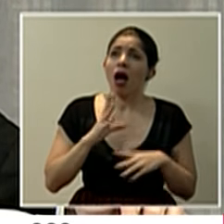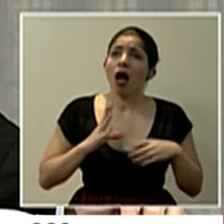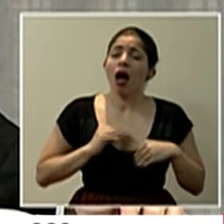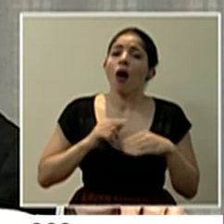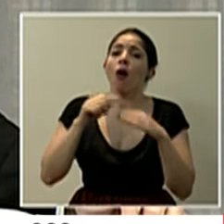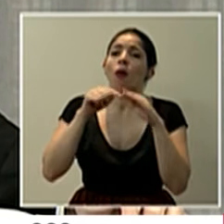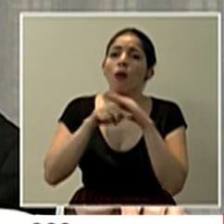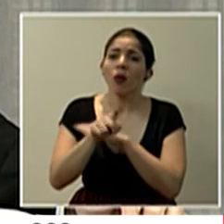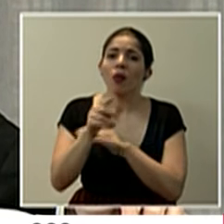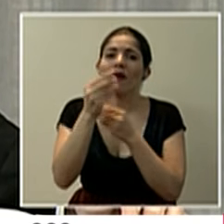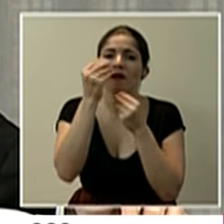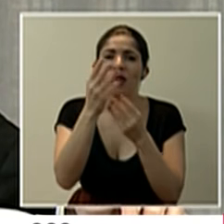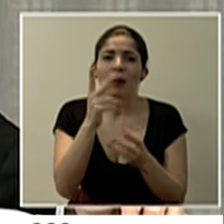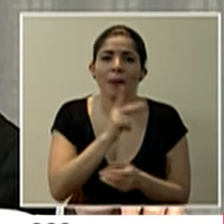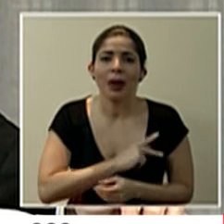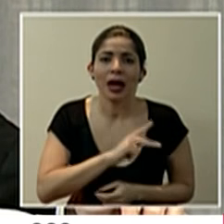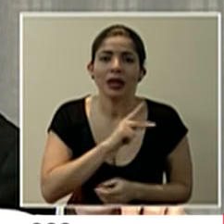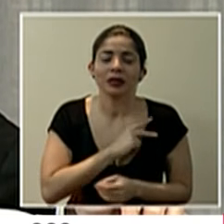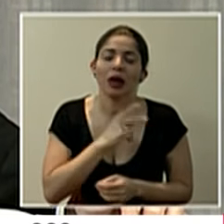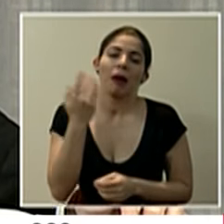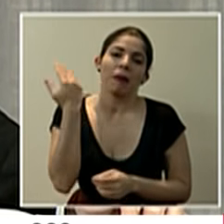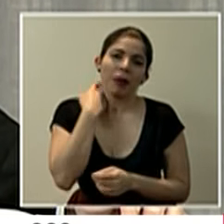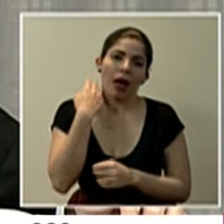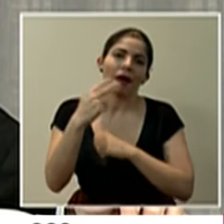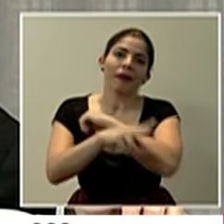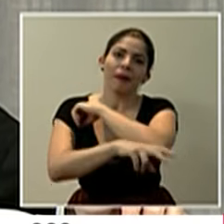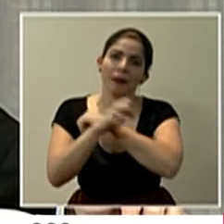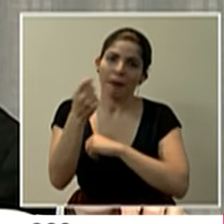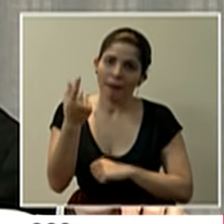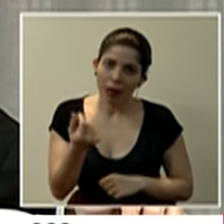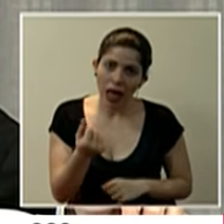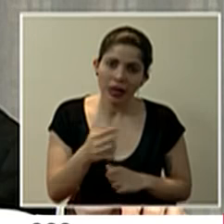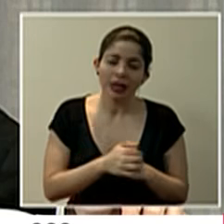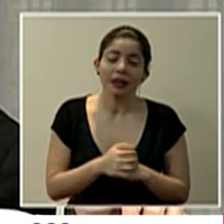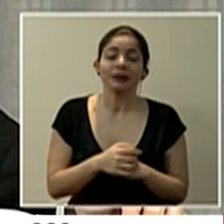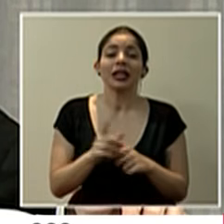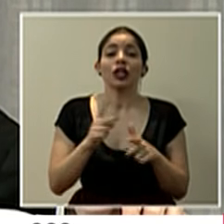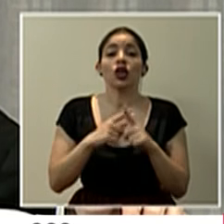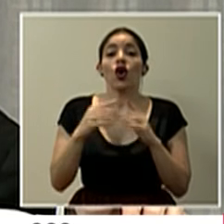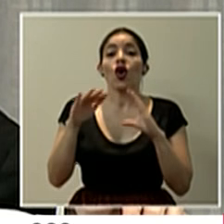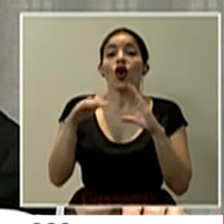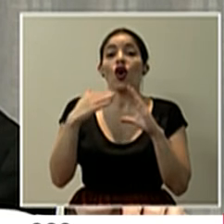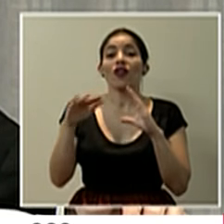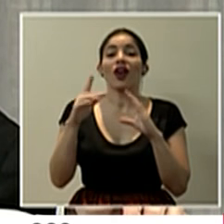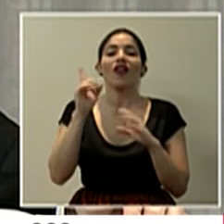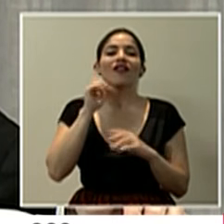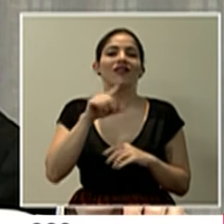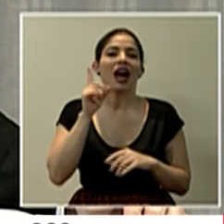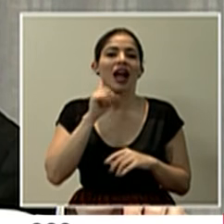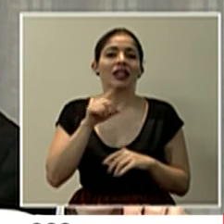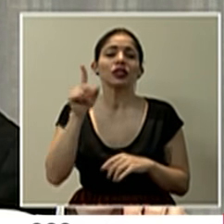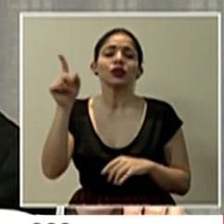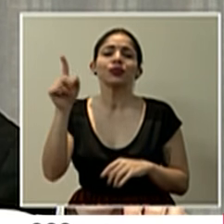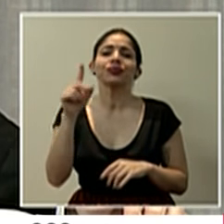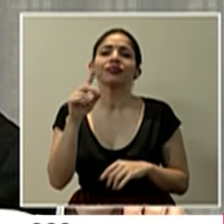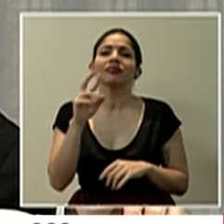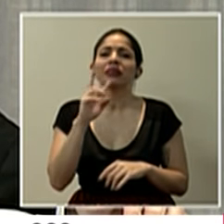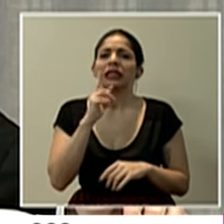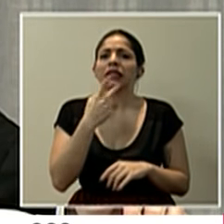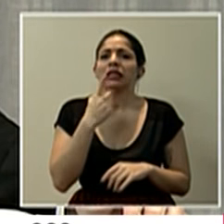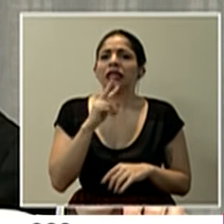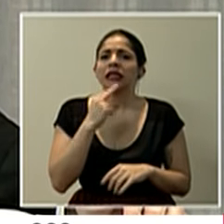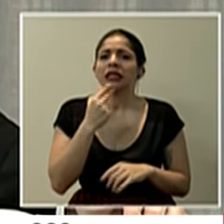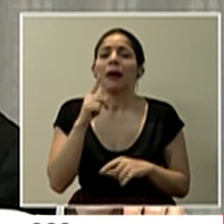a también a pedirles datos personales y hacer el fraude. Y bueno, y el correos electrónicos falsos, donde hacen pasar con